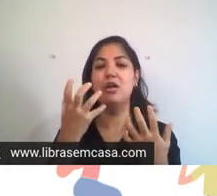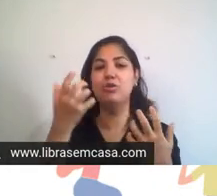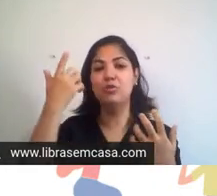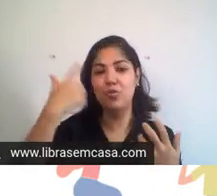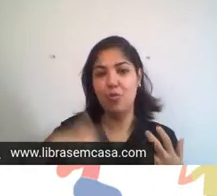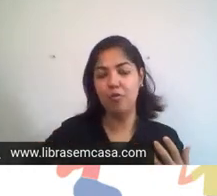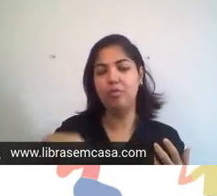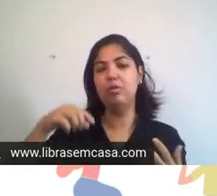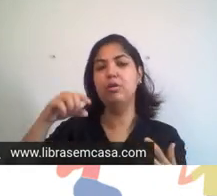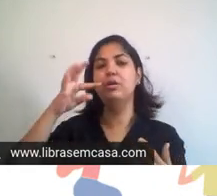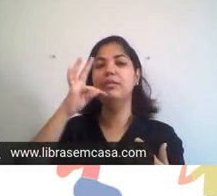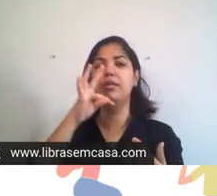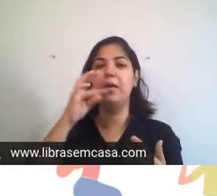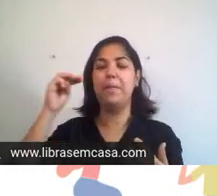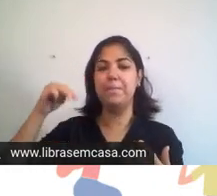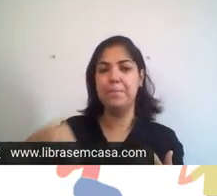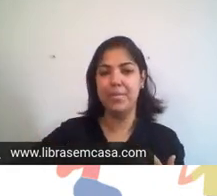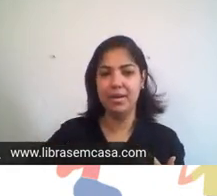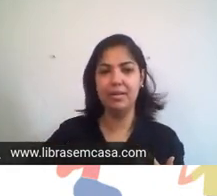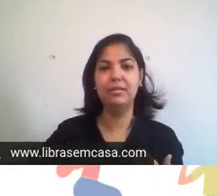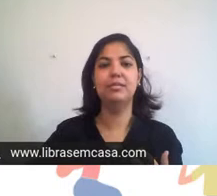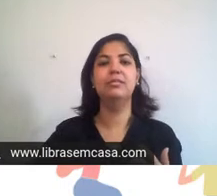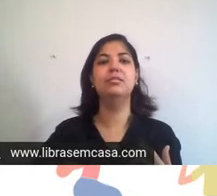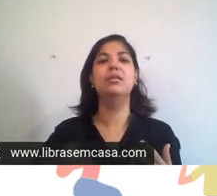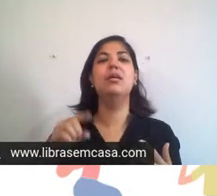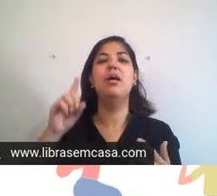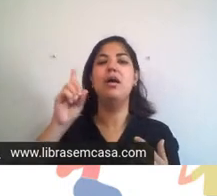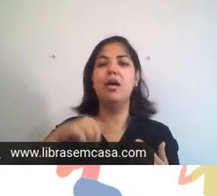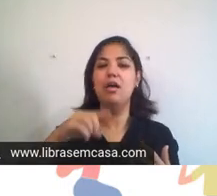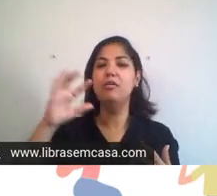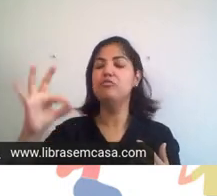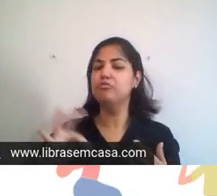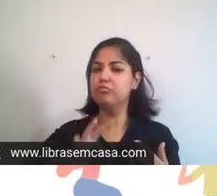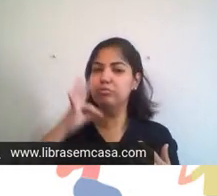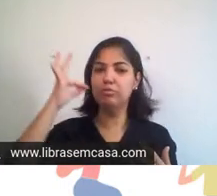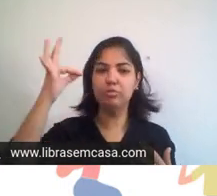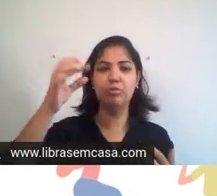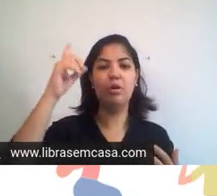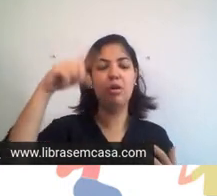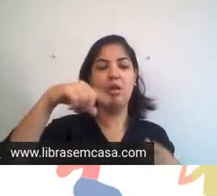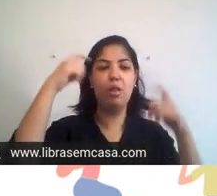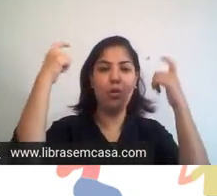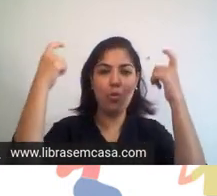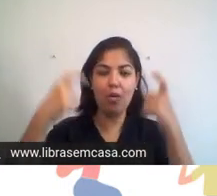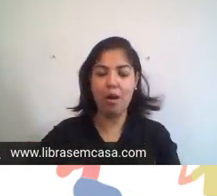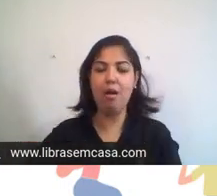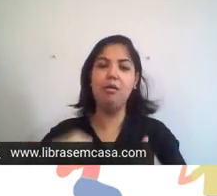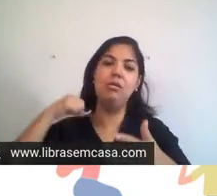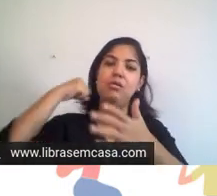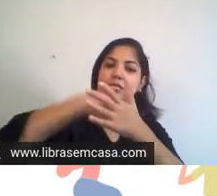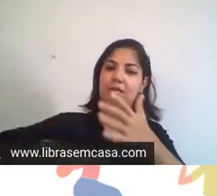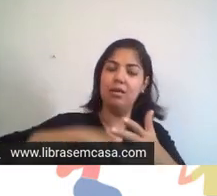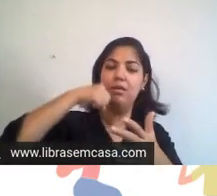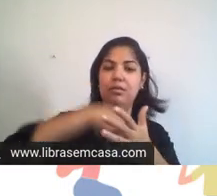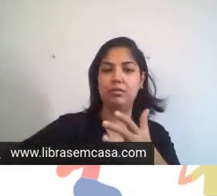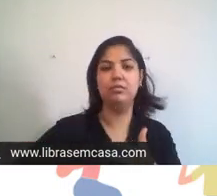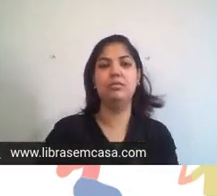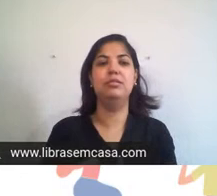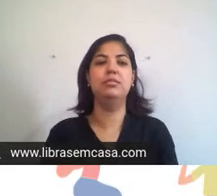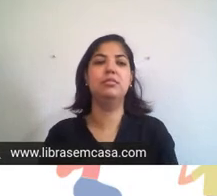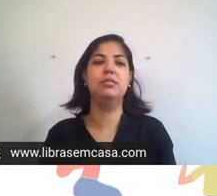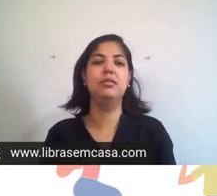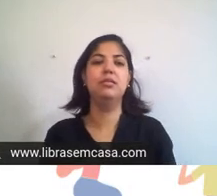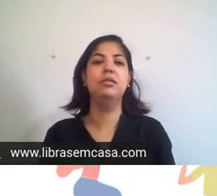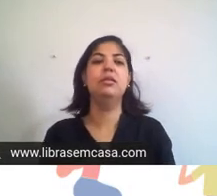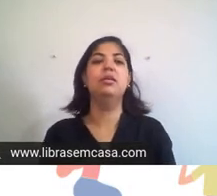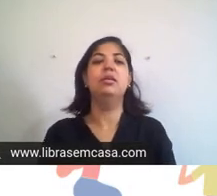Brasil. Latinoamérica es el futuro, Latinoamérica es el territorio en resistencia que